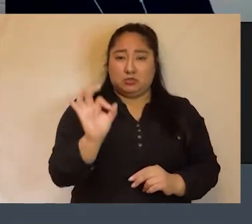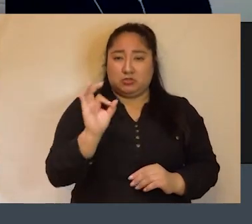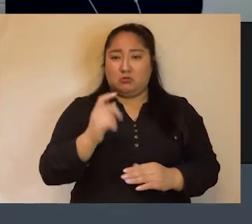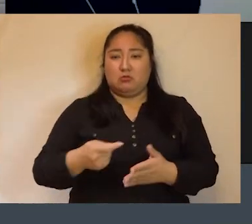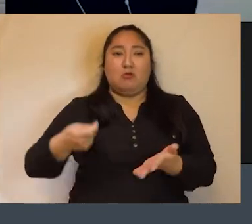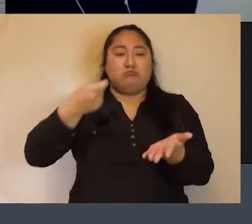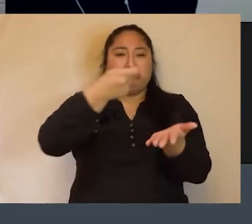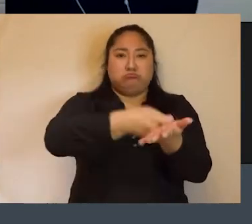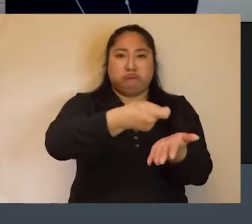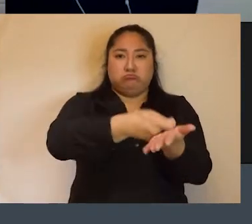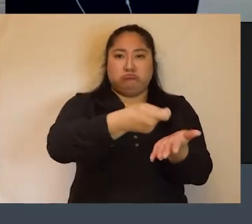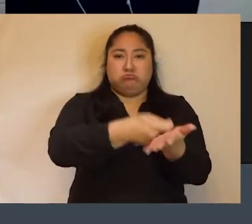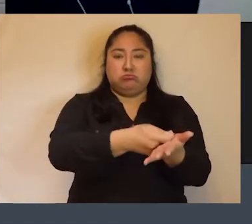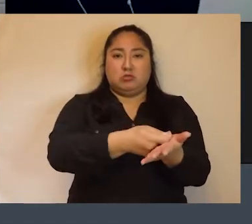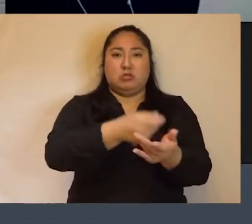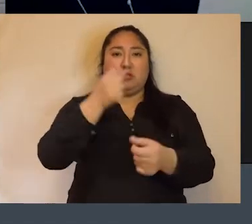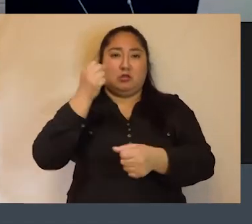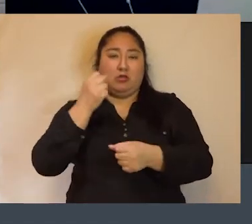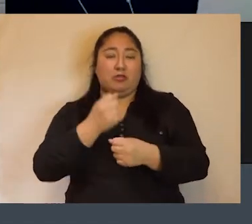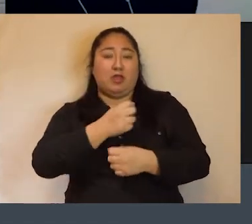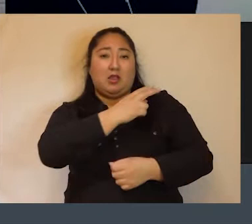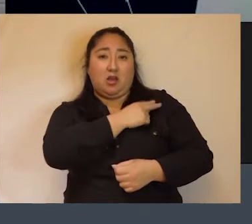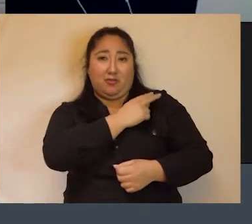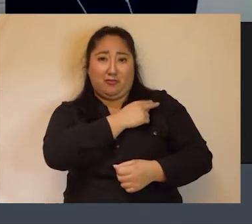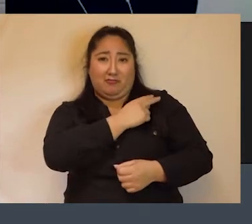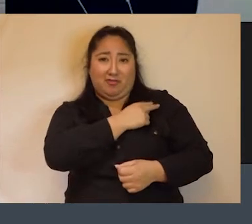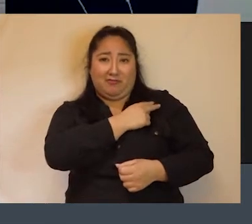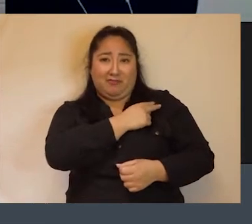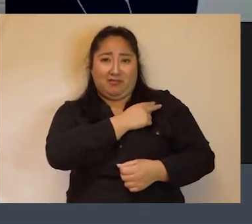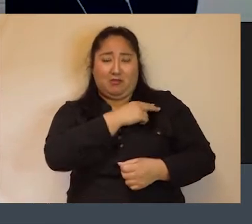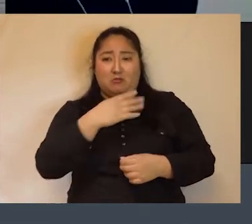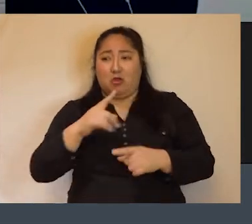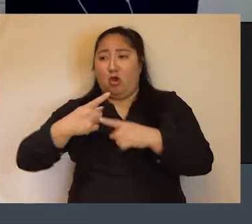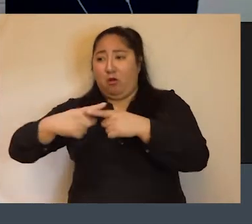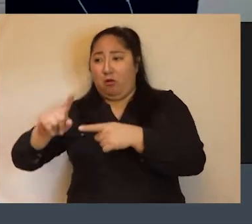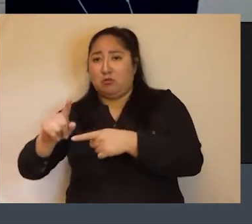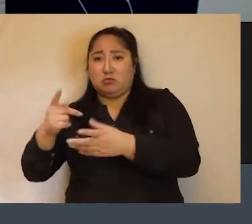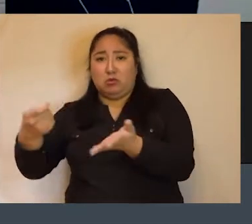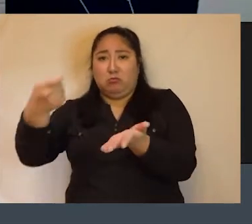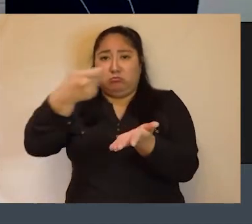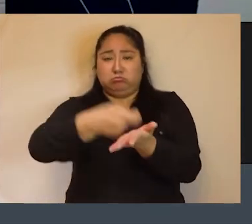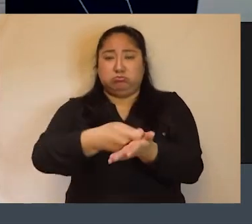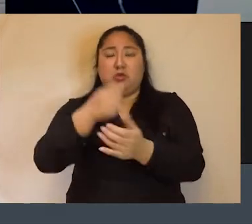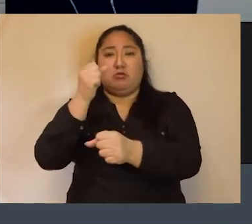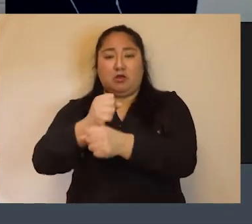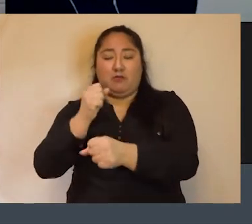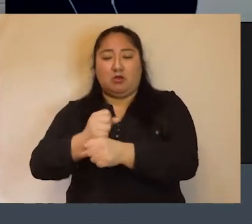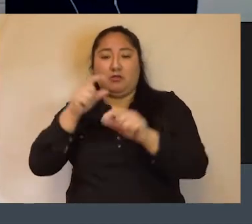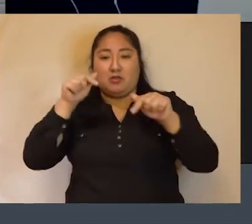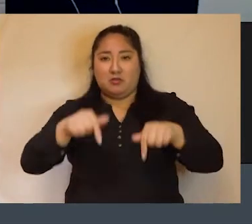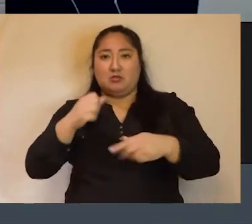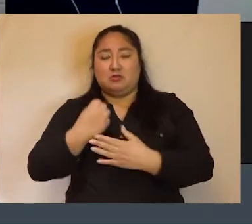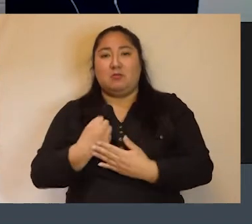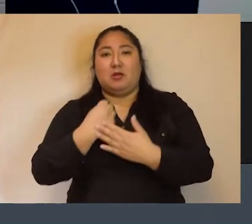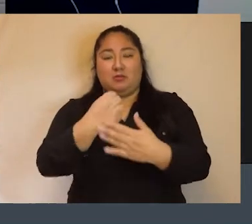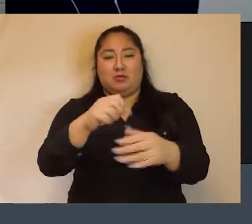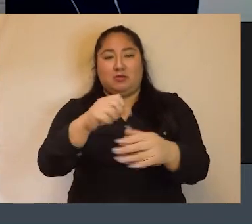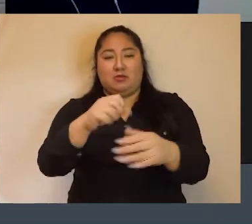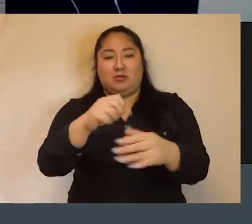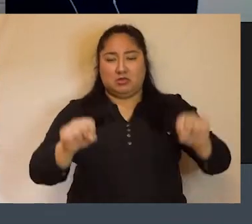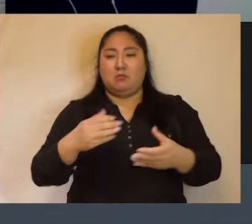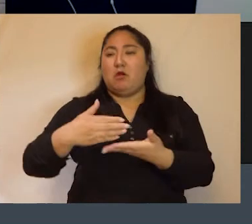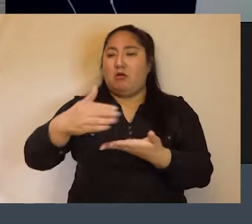aproximadamente un 60% el aporte que hacen los empleadores y un 40% el aporte que hacen los trabajadores. Y eso para solventar